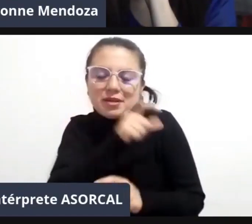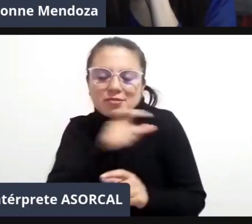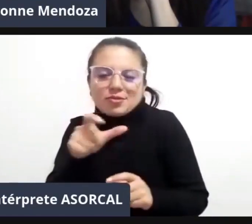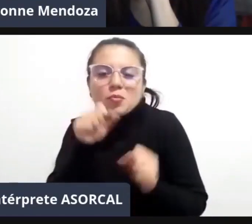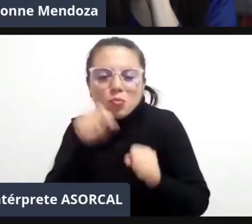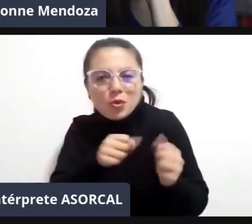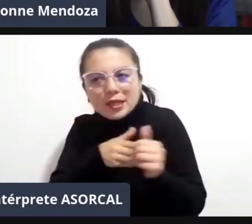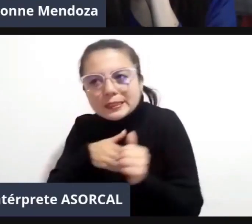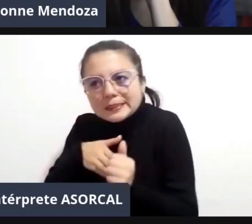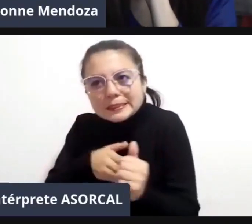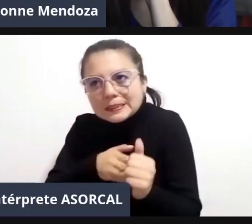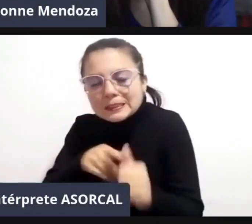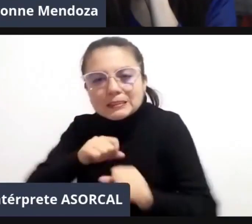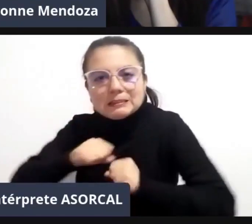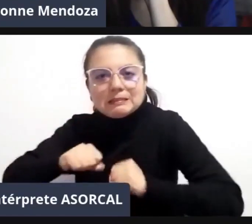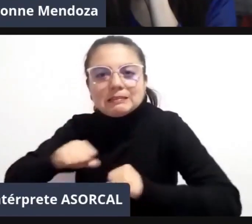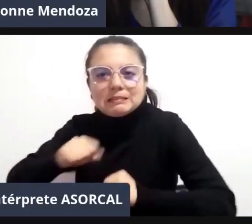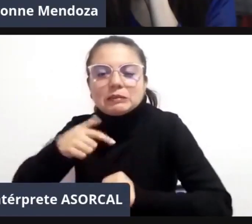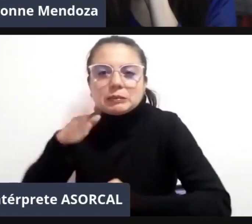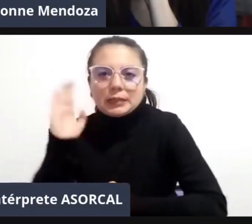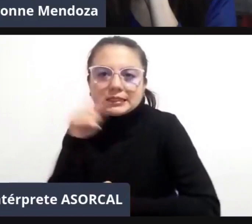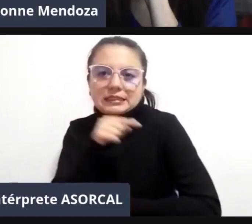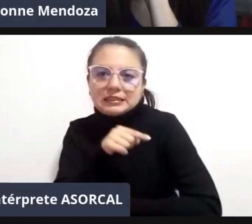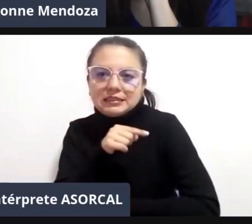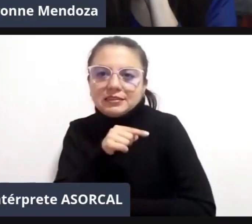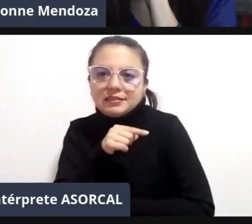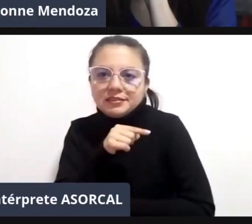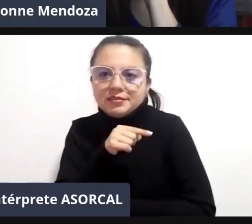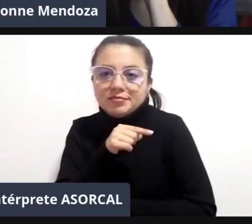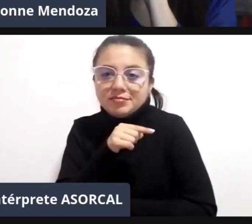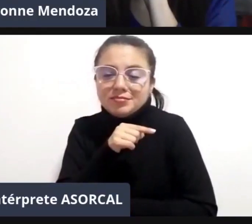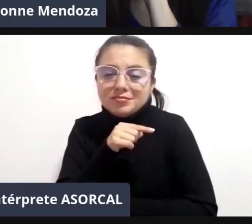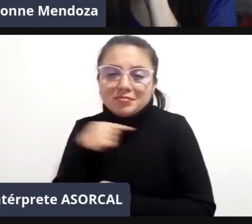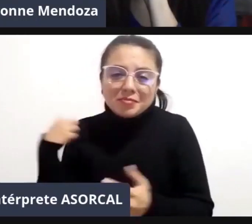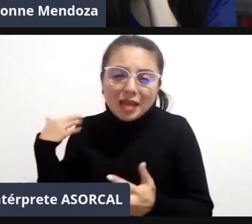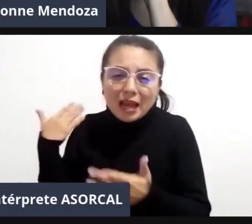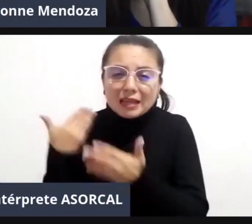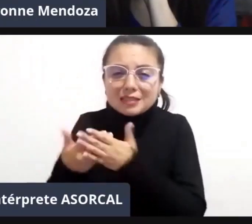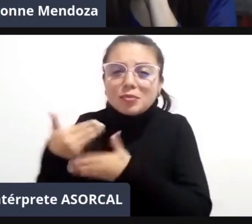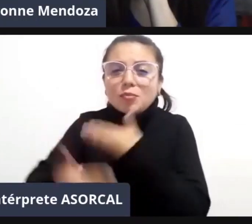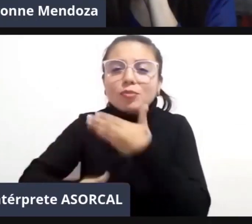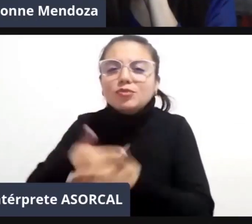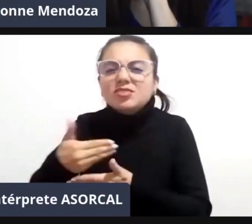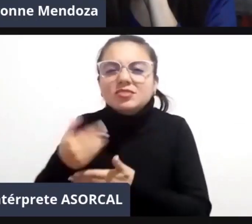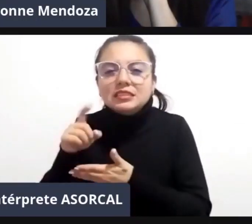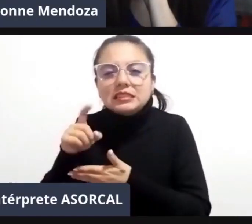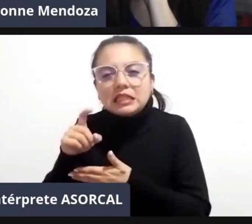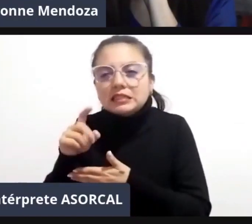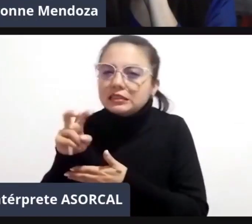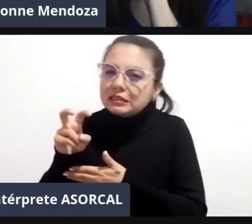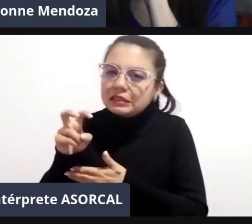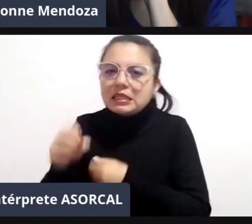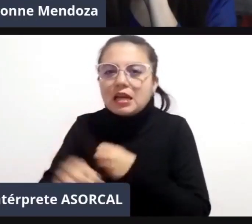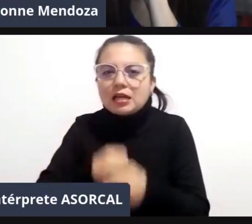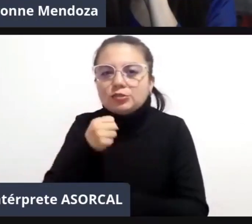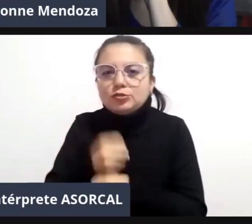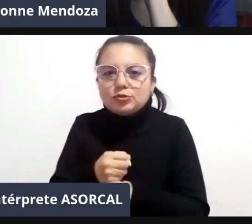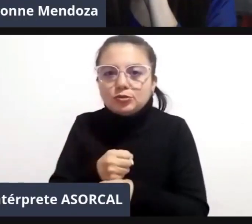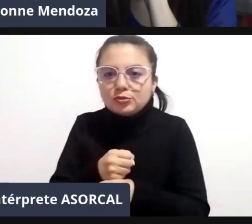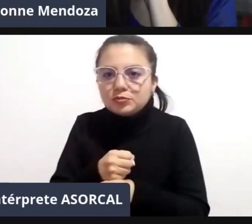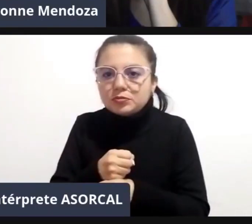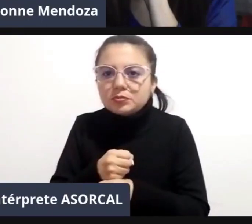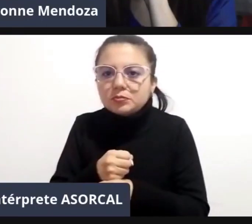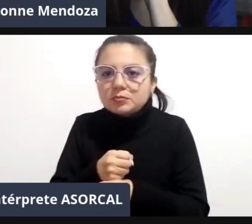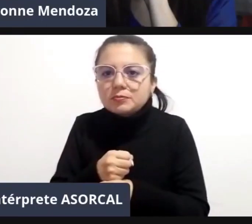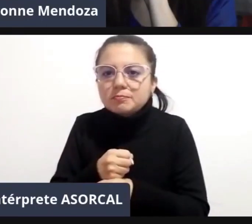activos en este largo proceso que duró como unos 6 años o 7 del camino hacia